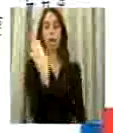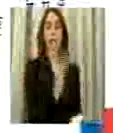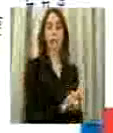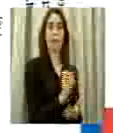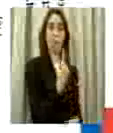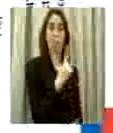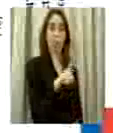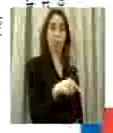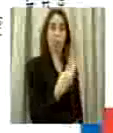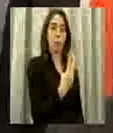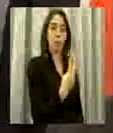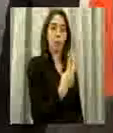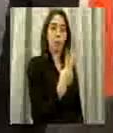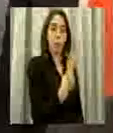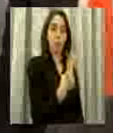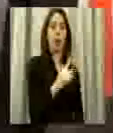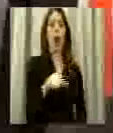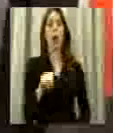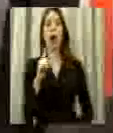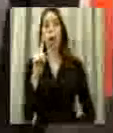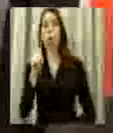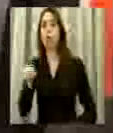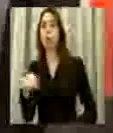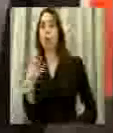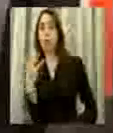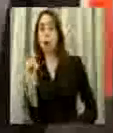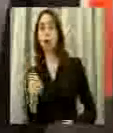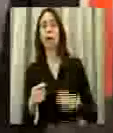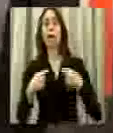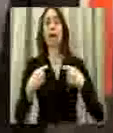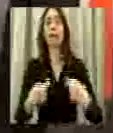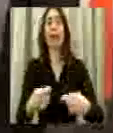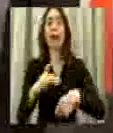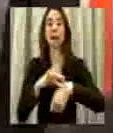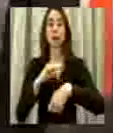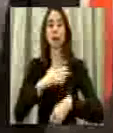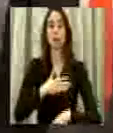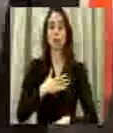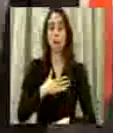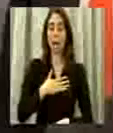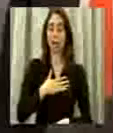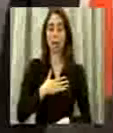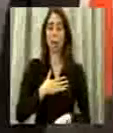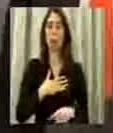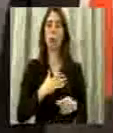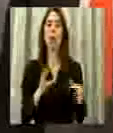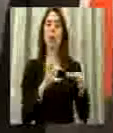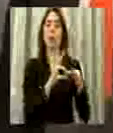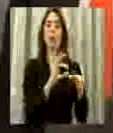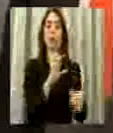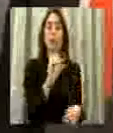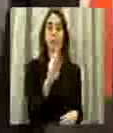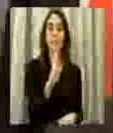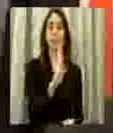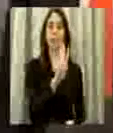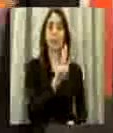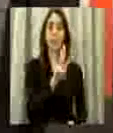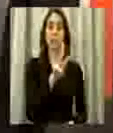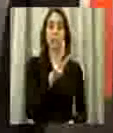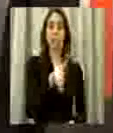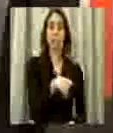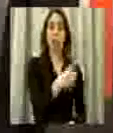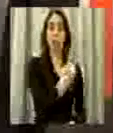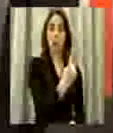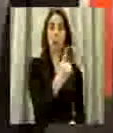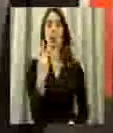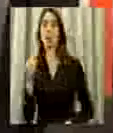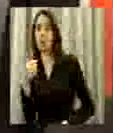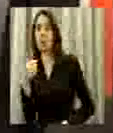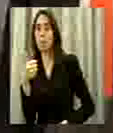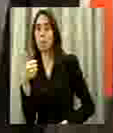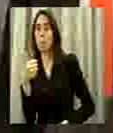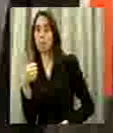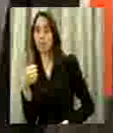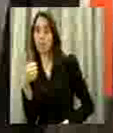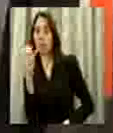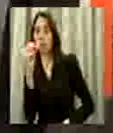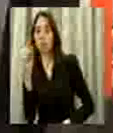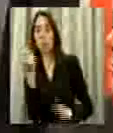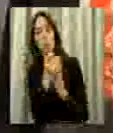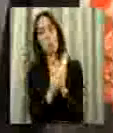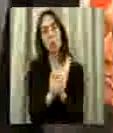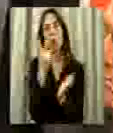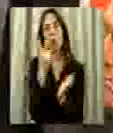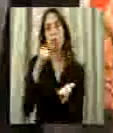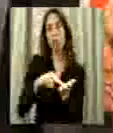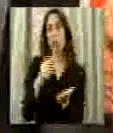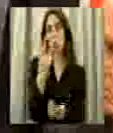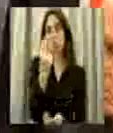a 1,40. El gasto en salud como porcentaje del PIB de 3,1 a 3,6 en promedio. Hemos dicho que ya en